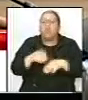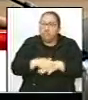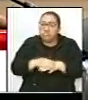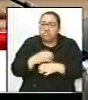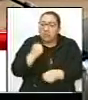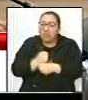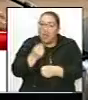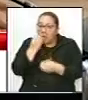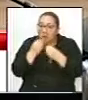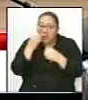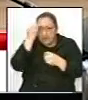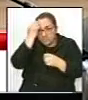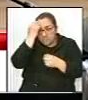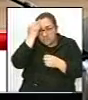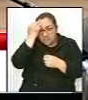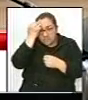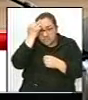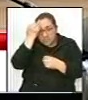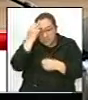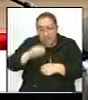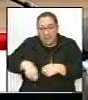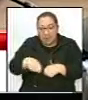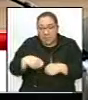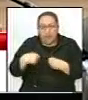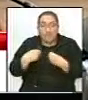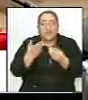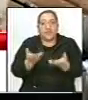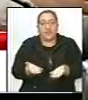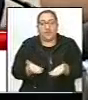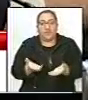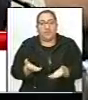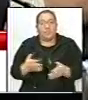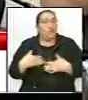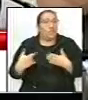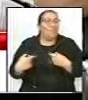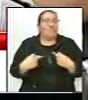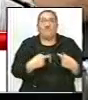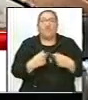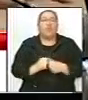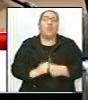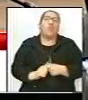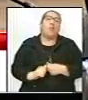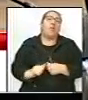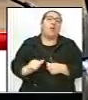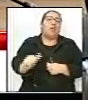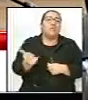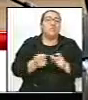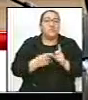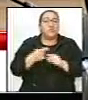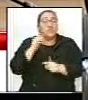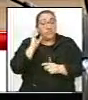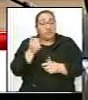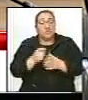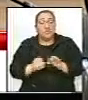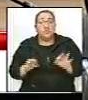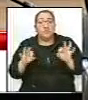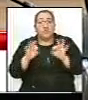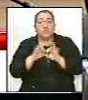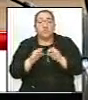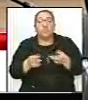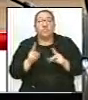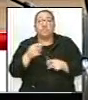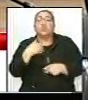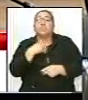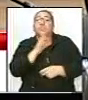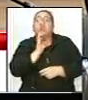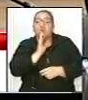totalmente, no podemos ser competitivos, presidente. Por lo tanto, creo yo que esos puntos son importantísimos. Por eso, cuando hablo y